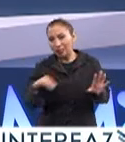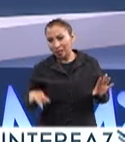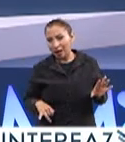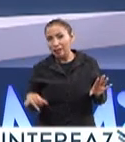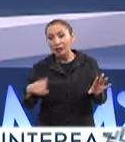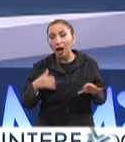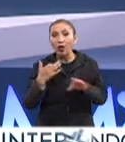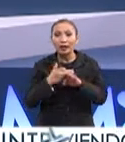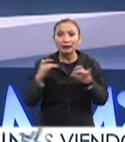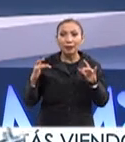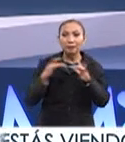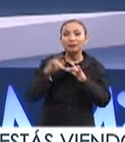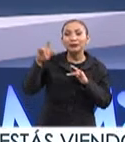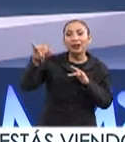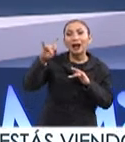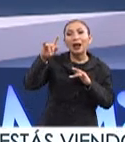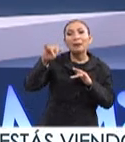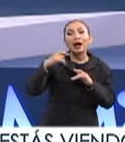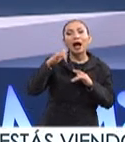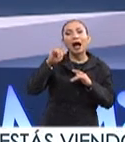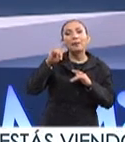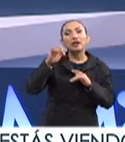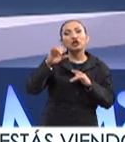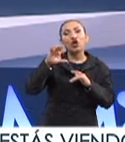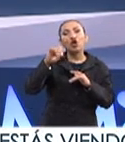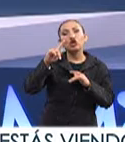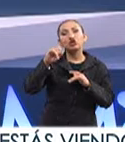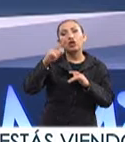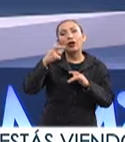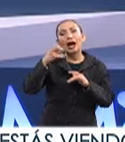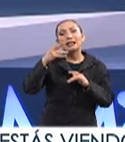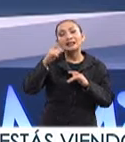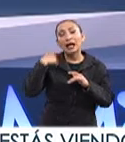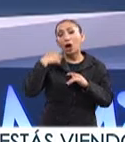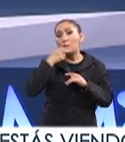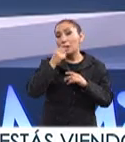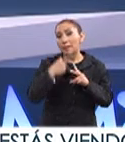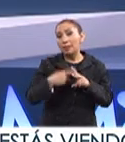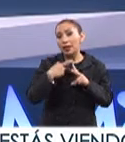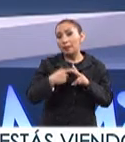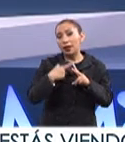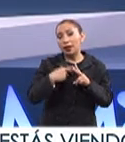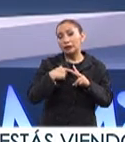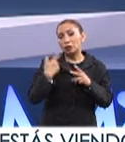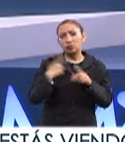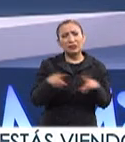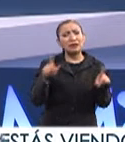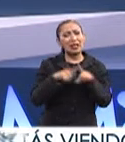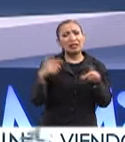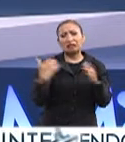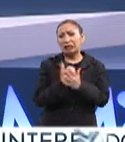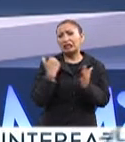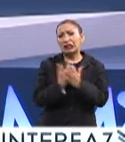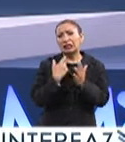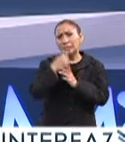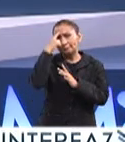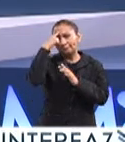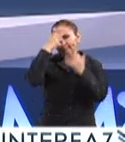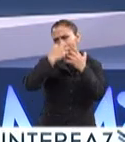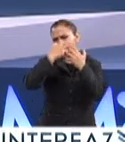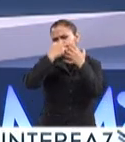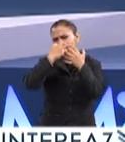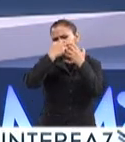interesantes. Nos enlazamos hasta Jalapa con Alberto Coto García, matemático, heptacampeón mundial de cálculo mental